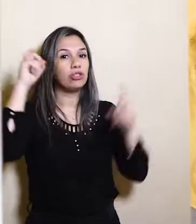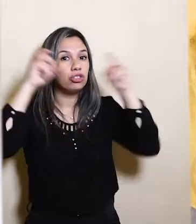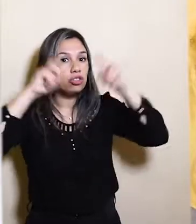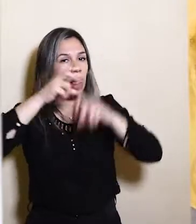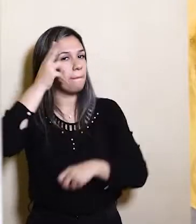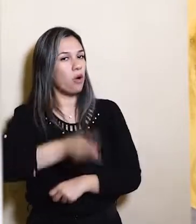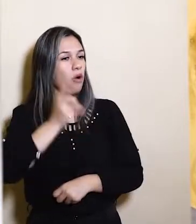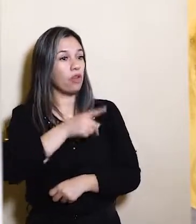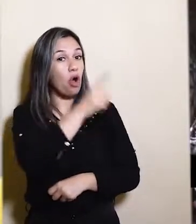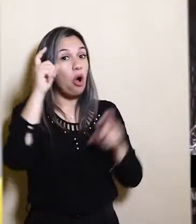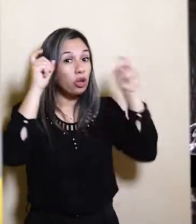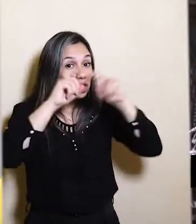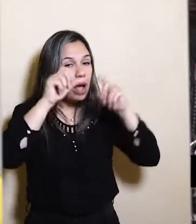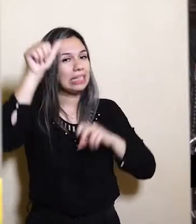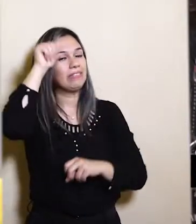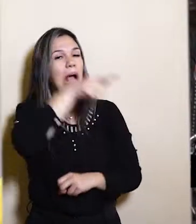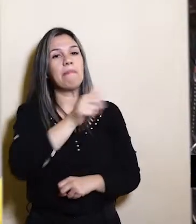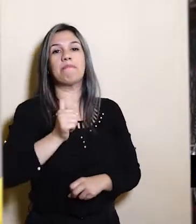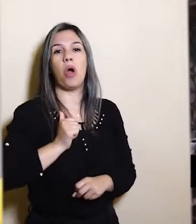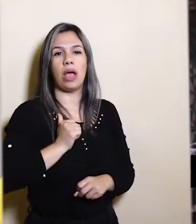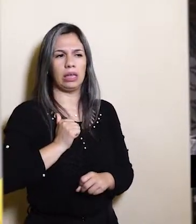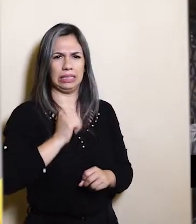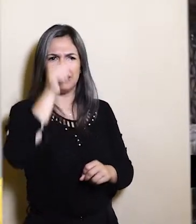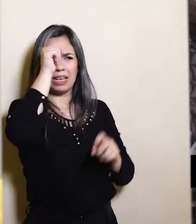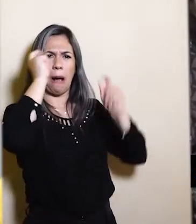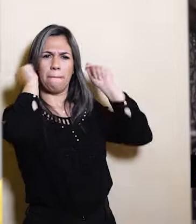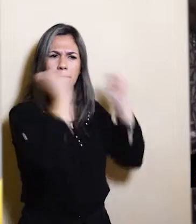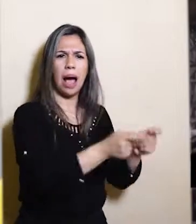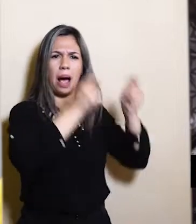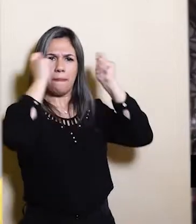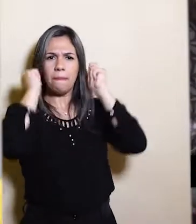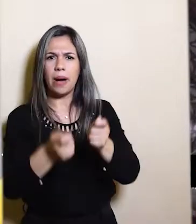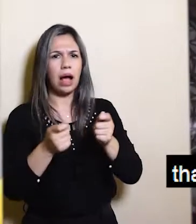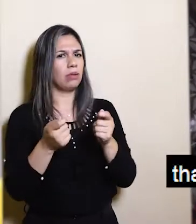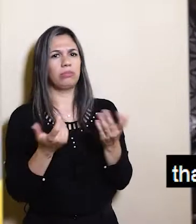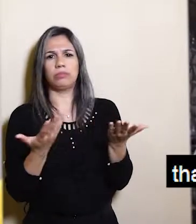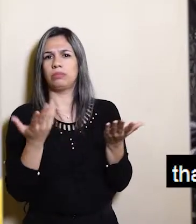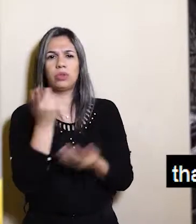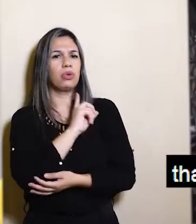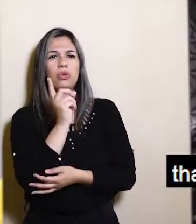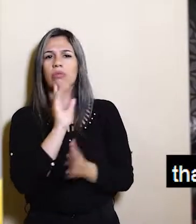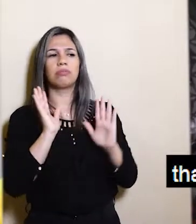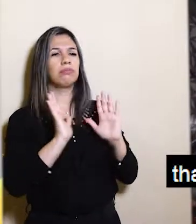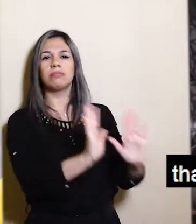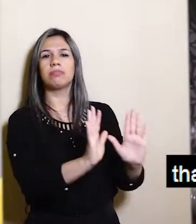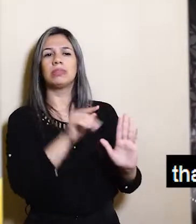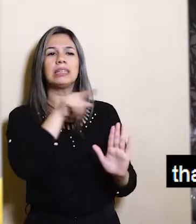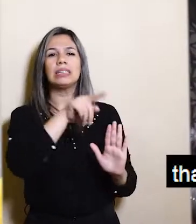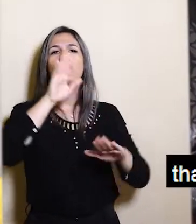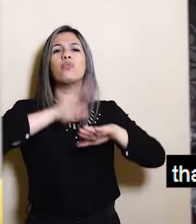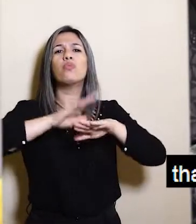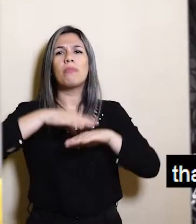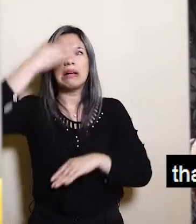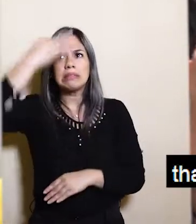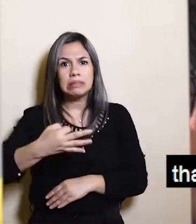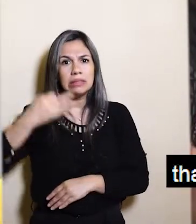muy reales. Entonces una educación con perspectiva de género es esencialmente entender que esos han sido construcciones sociales que